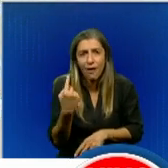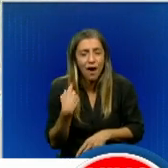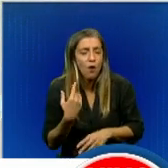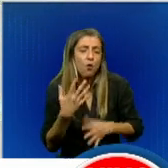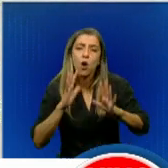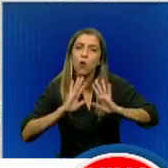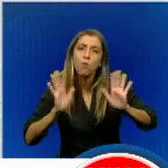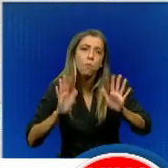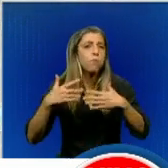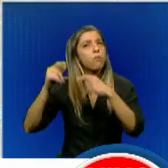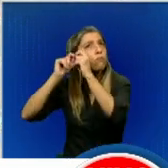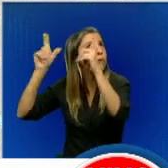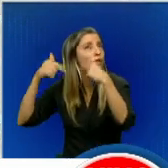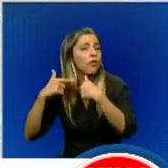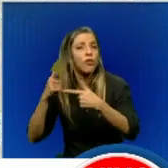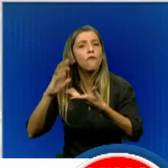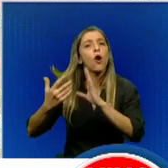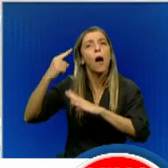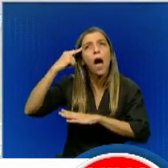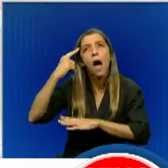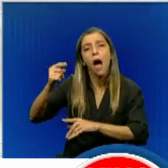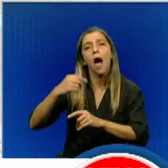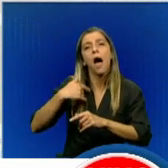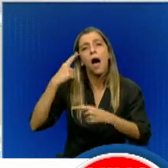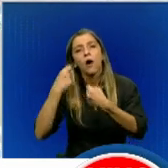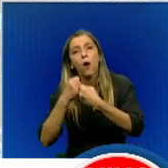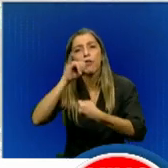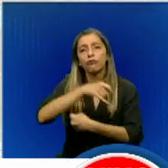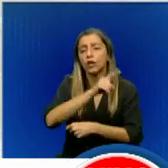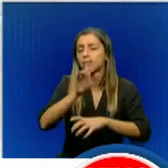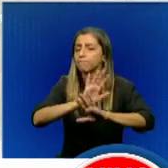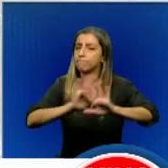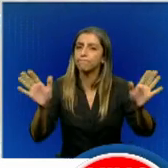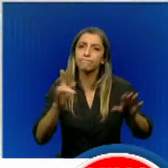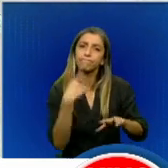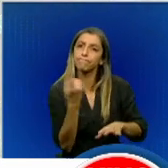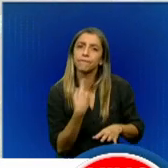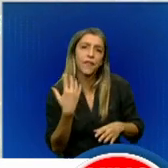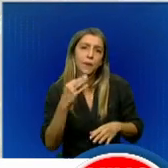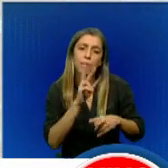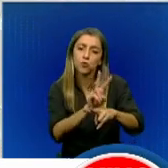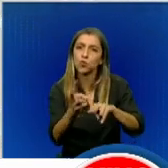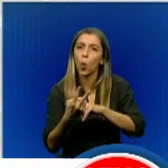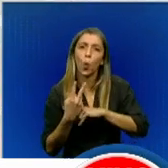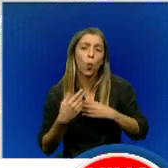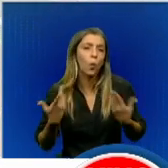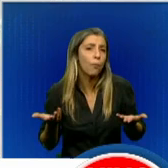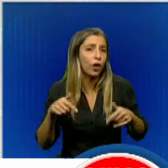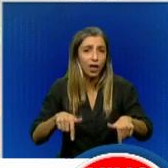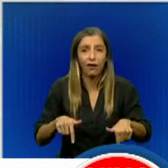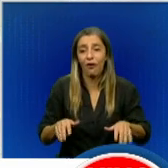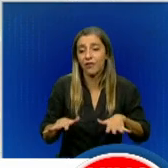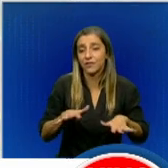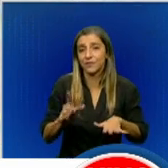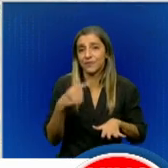pertenencia partidaria para asumirnos sencillamente en definitiva como lo que somos como los seres vulnerables que somos